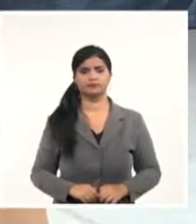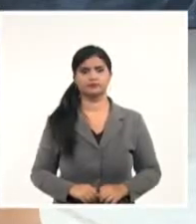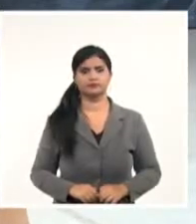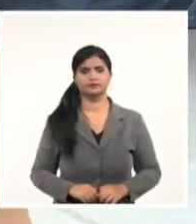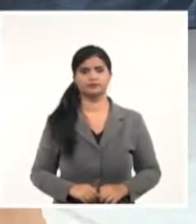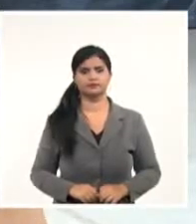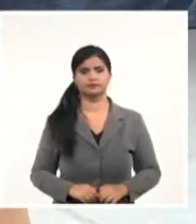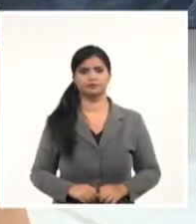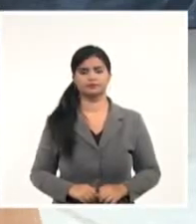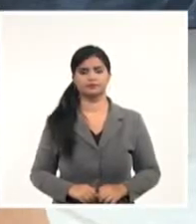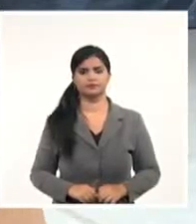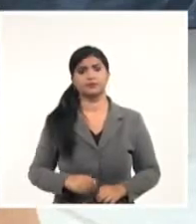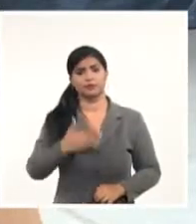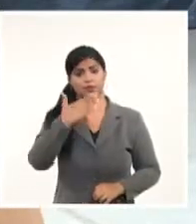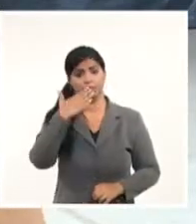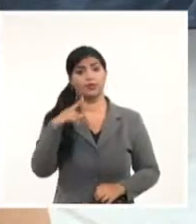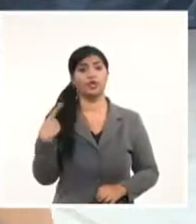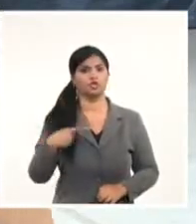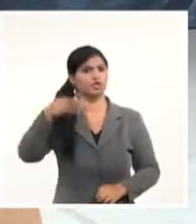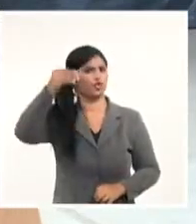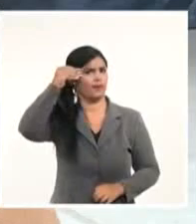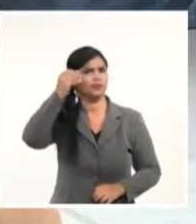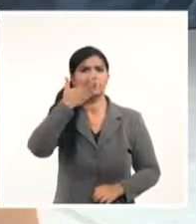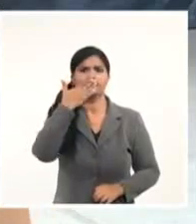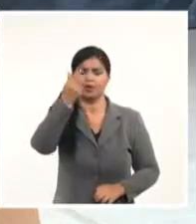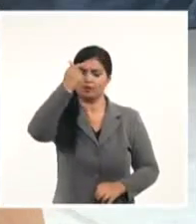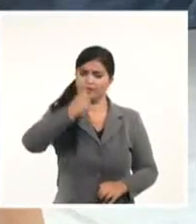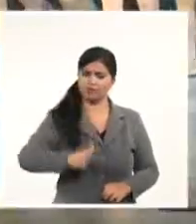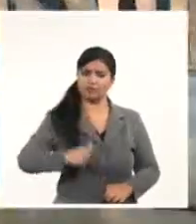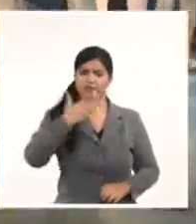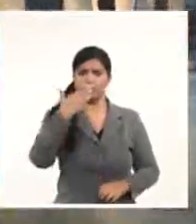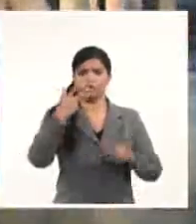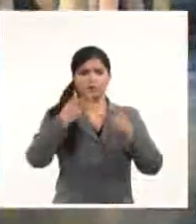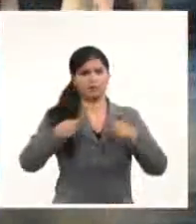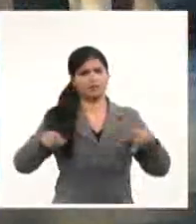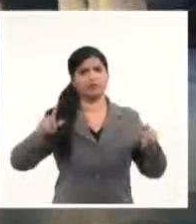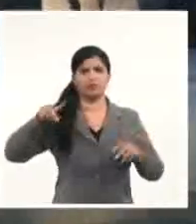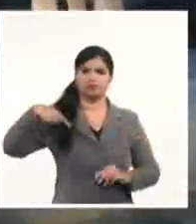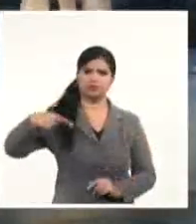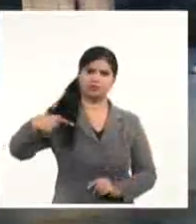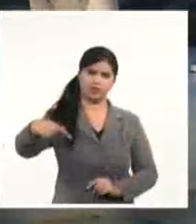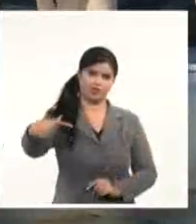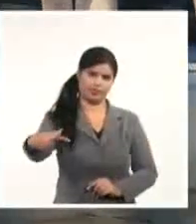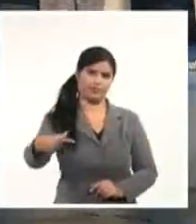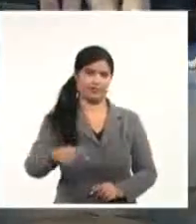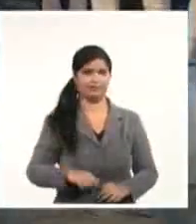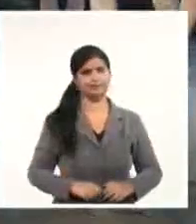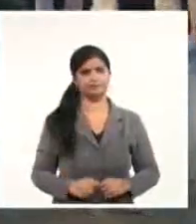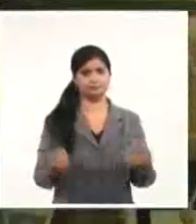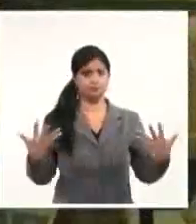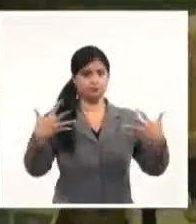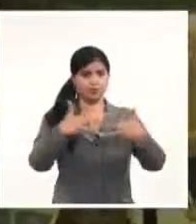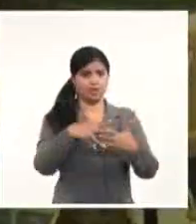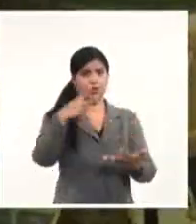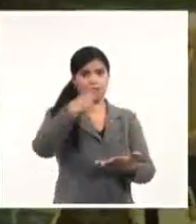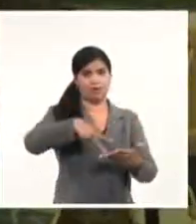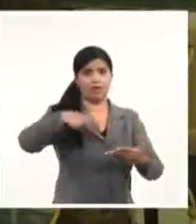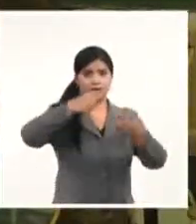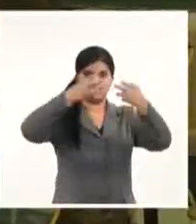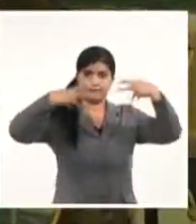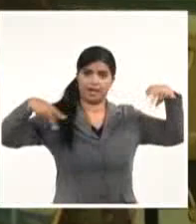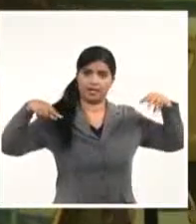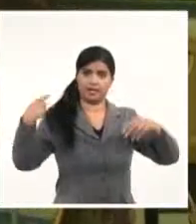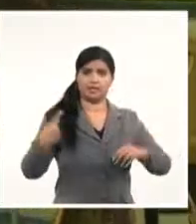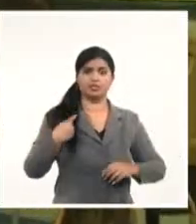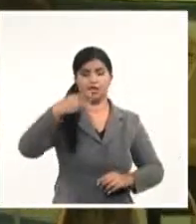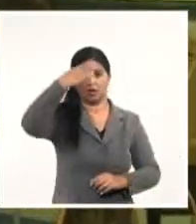en el transcurso de nuestro propio crecimiento en este tiempo. El vínculo entre el Ballet Nacional de Cuba y la FEU se